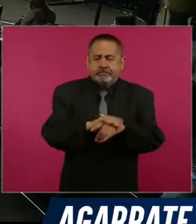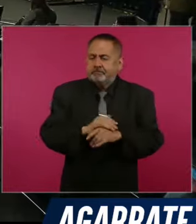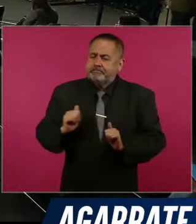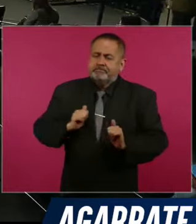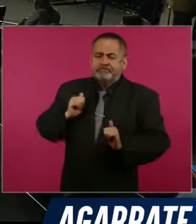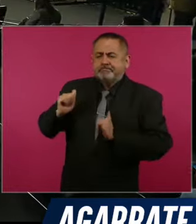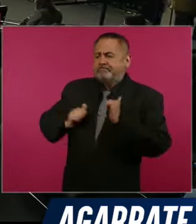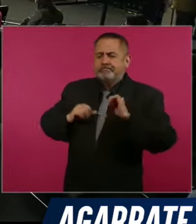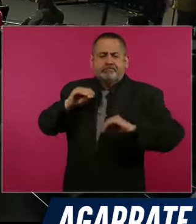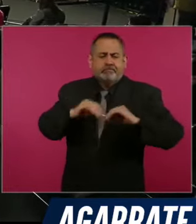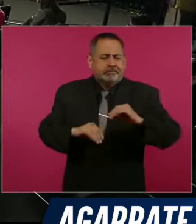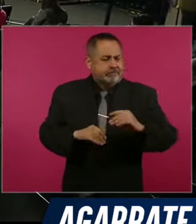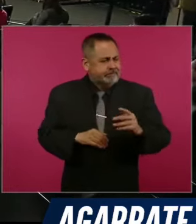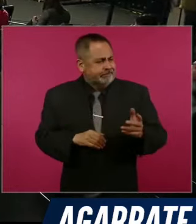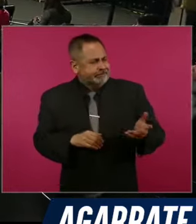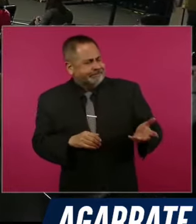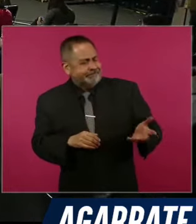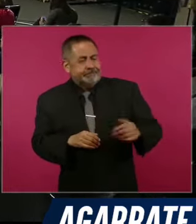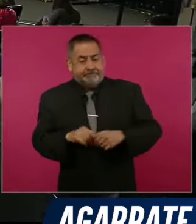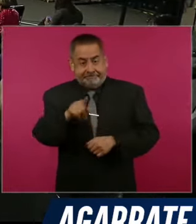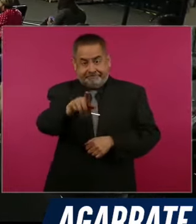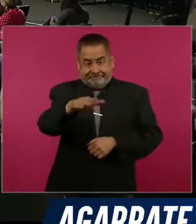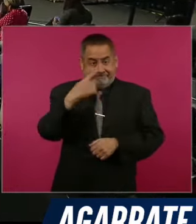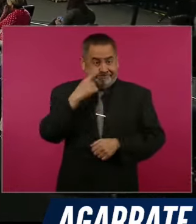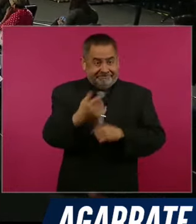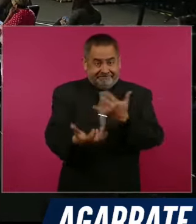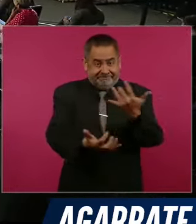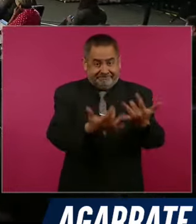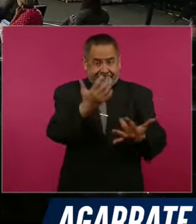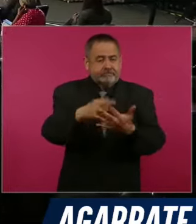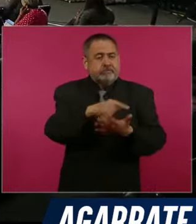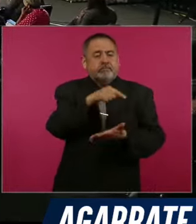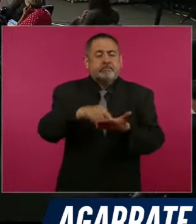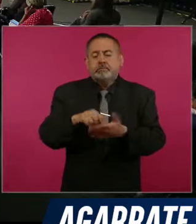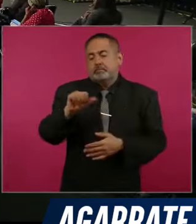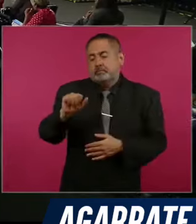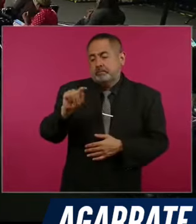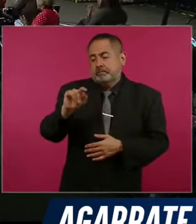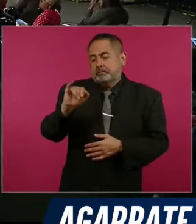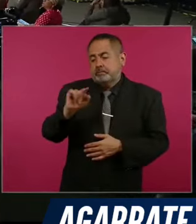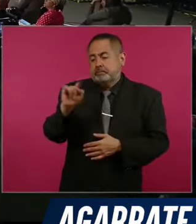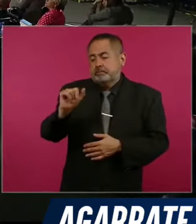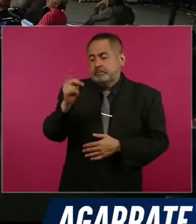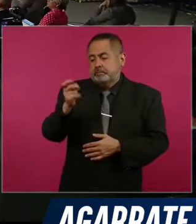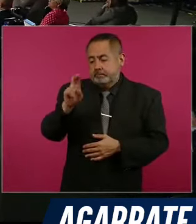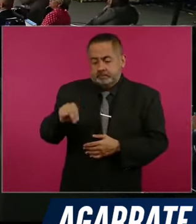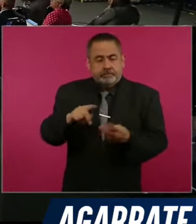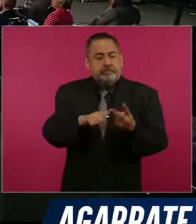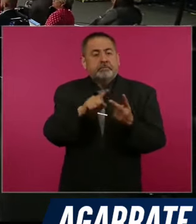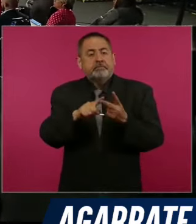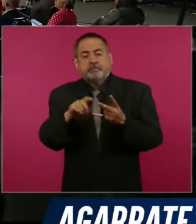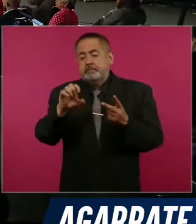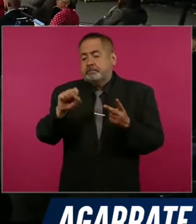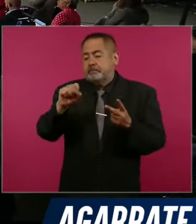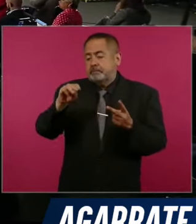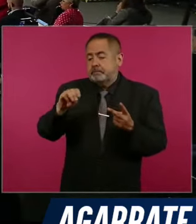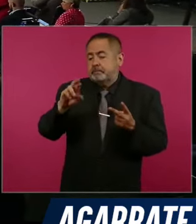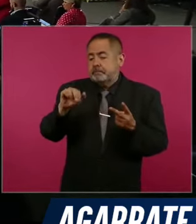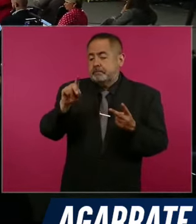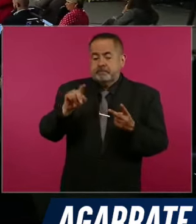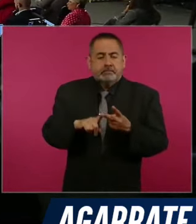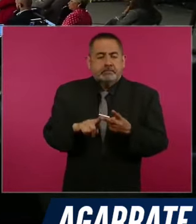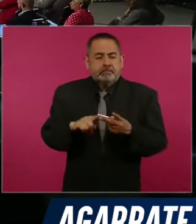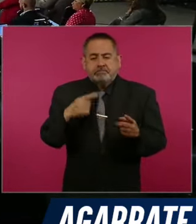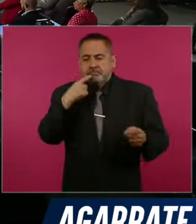inmobiliarios de hecho en el incendio por ejemplo de Atizapán y de la zona Esmeralda han denunciado a